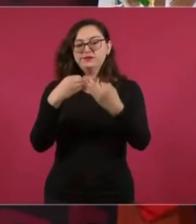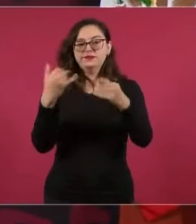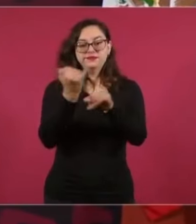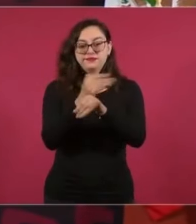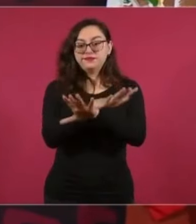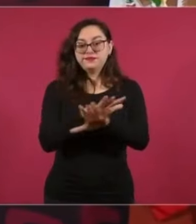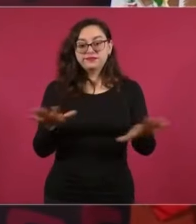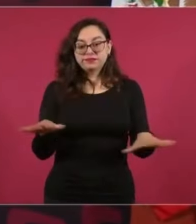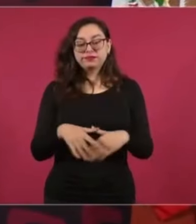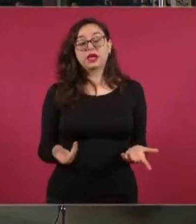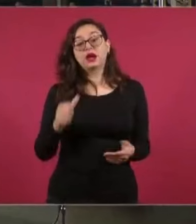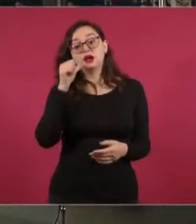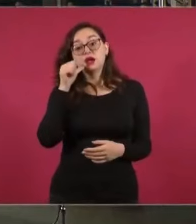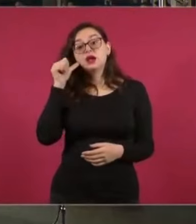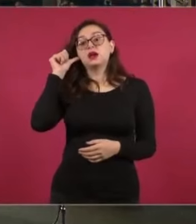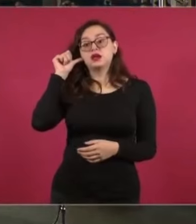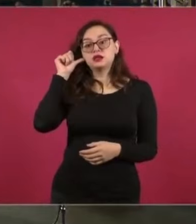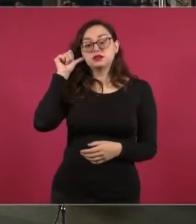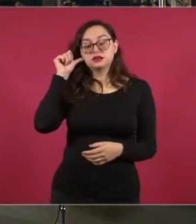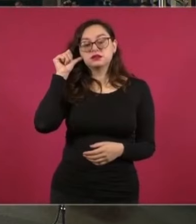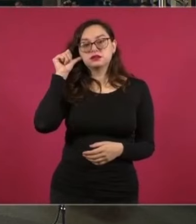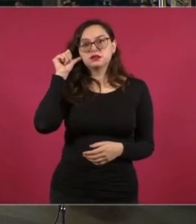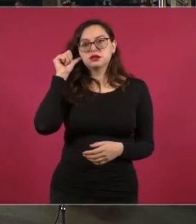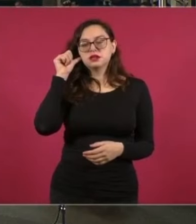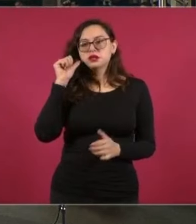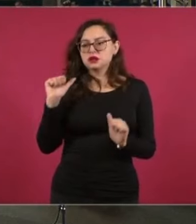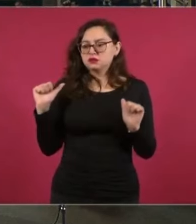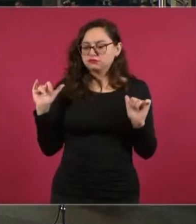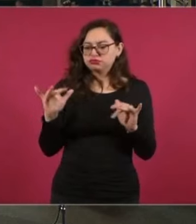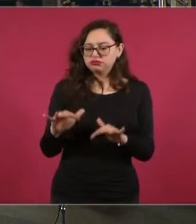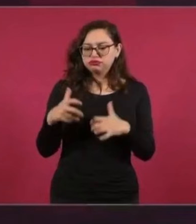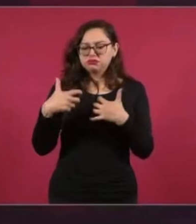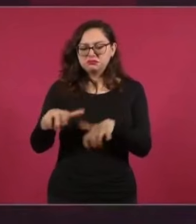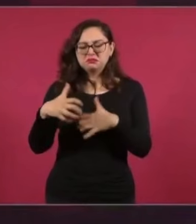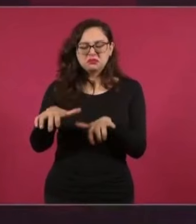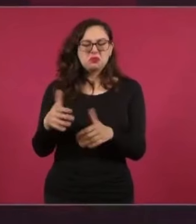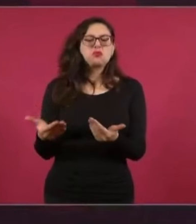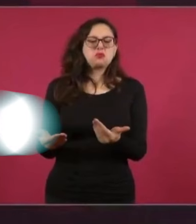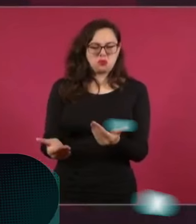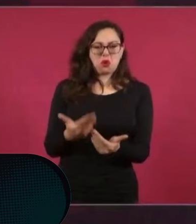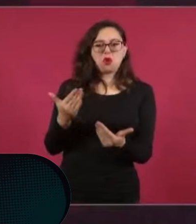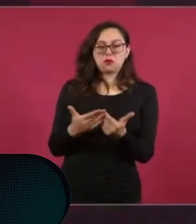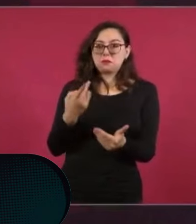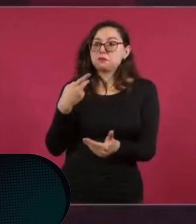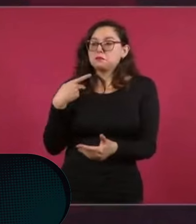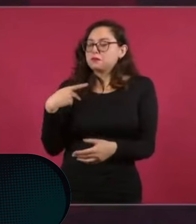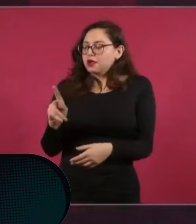presencia, pero todavía siguen mintiéndole a la gente. Estaba yo viendo